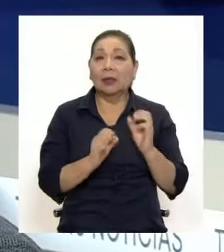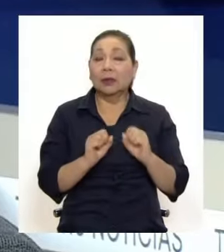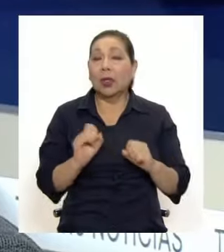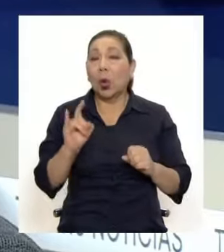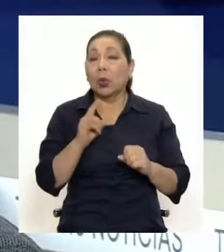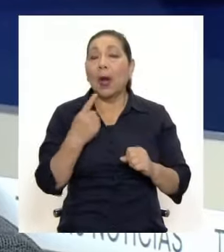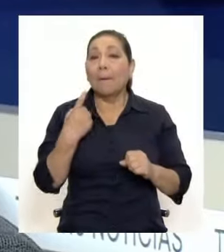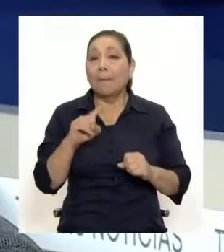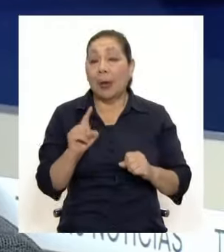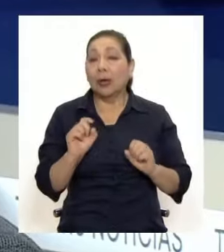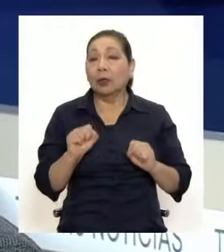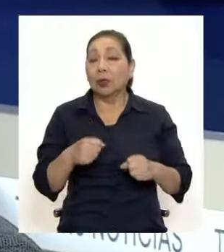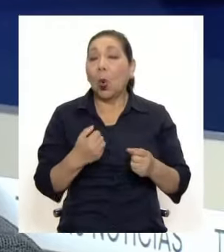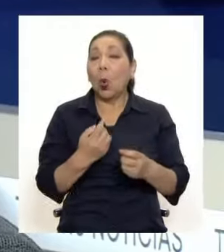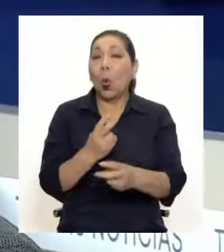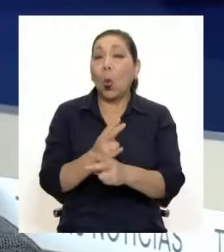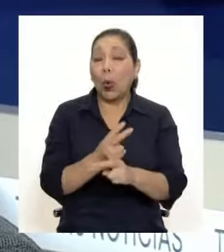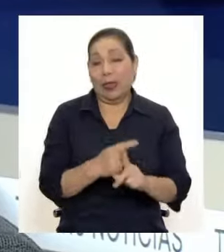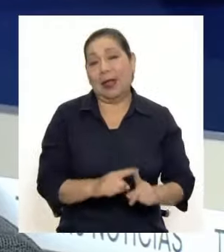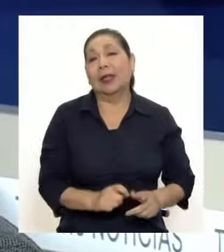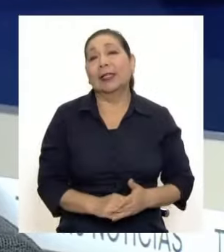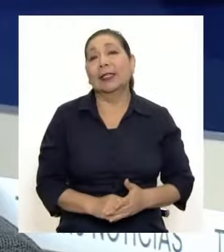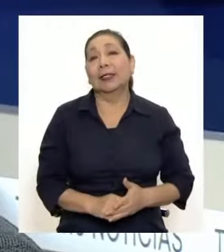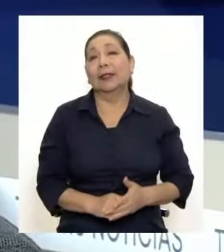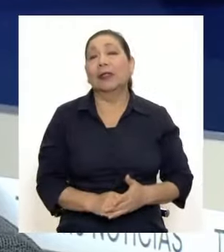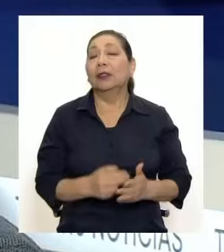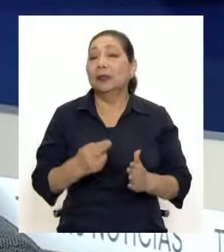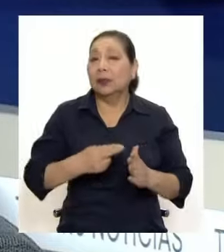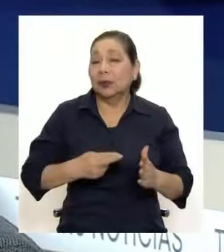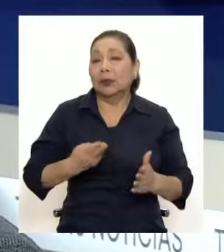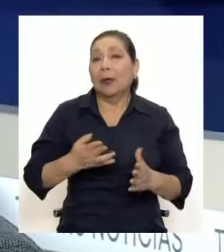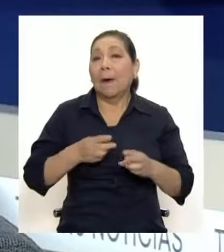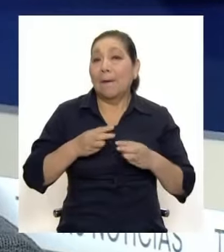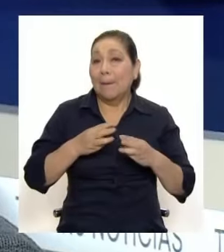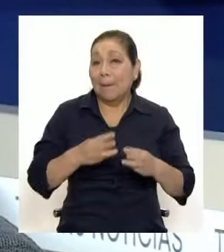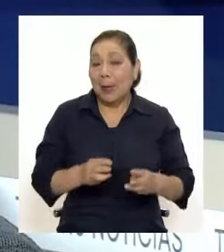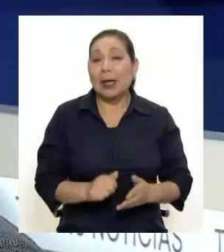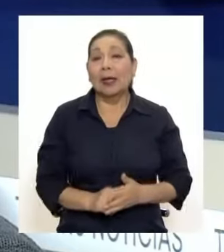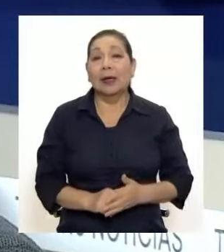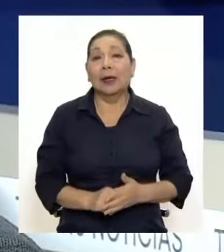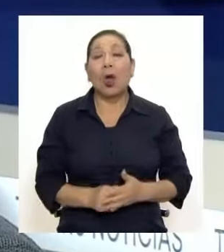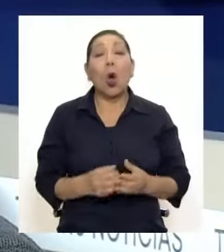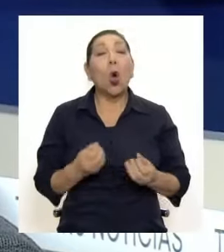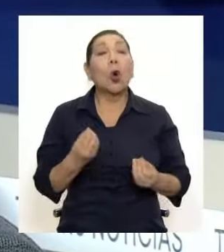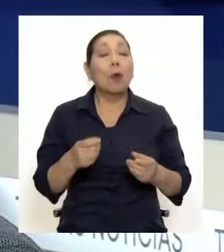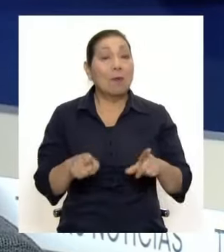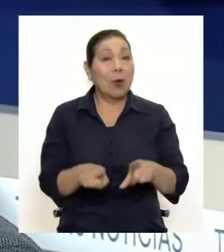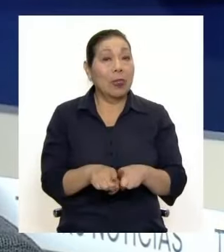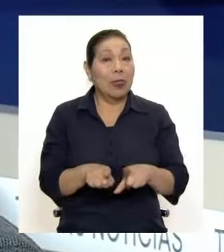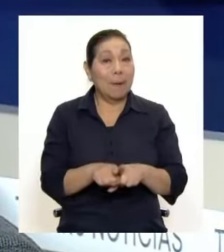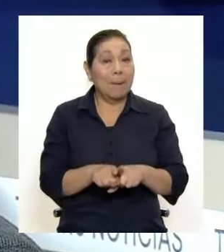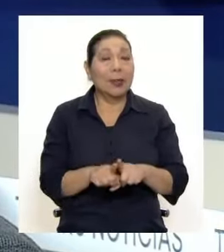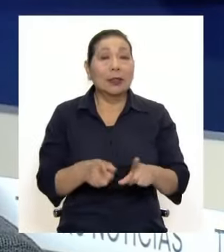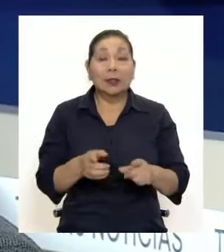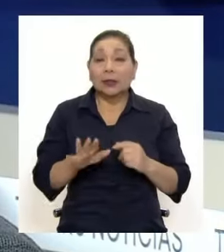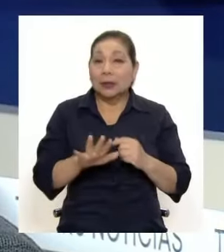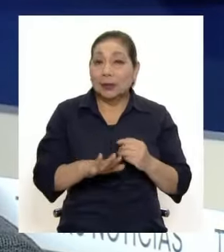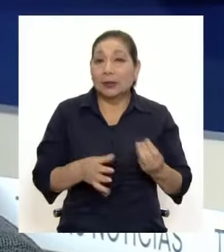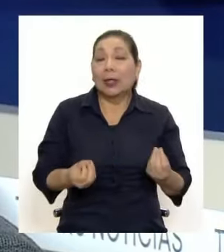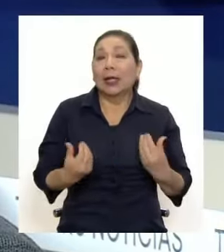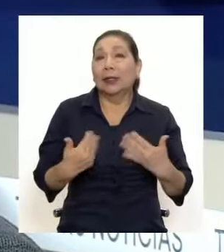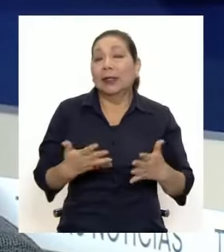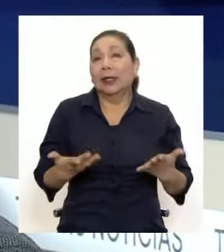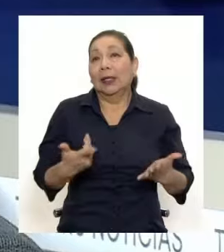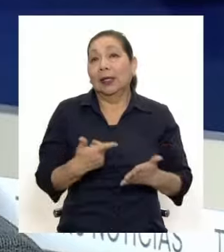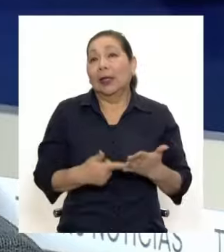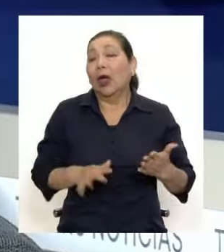utilizan para poder salvaguardar eh los recursos de nuestro mar peruano así como desde la autoridad sanitaria ya que